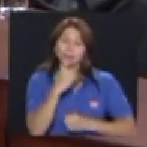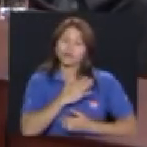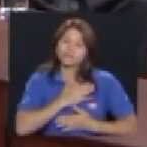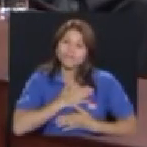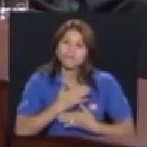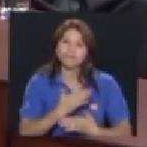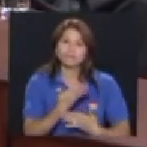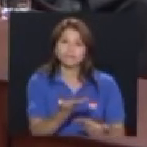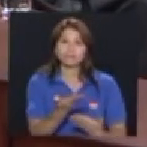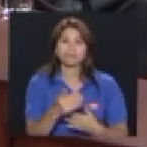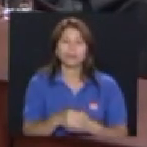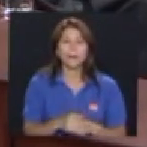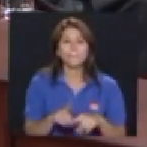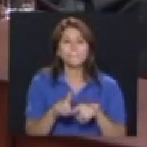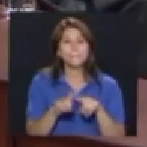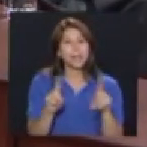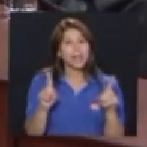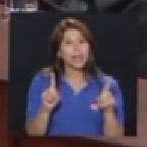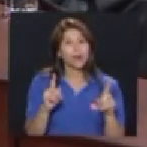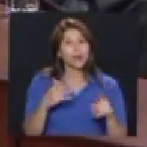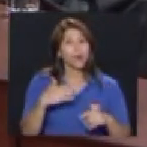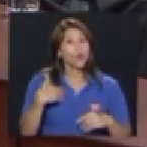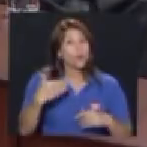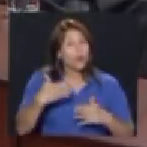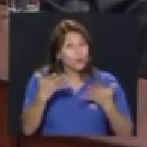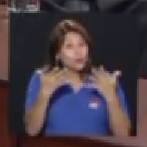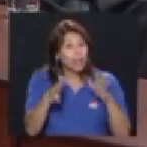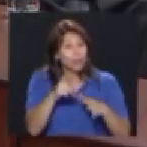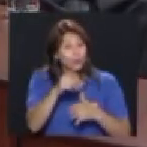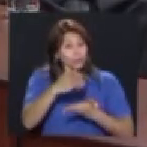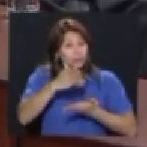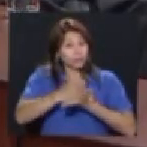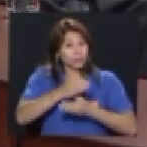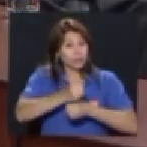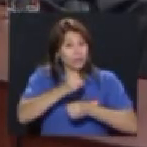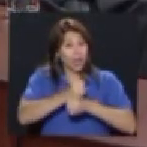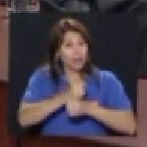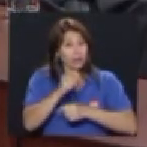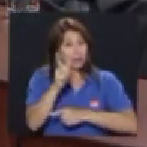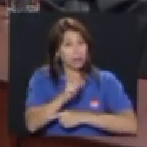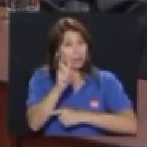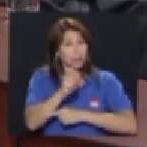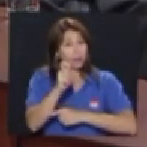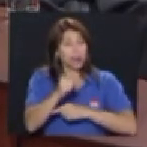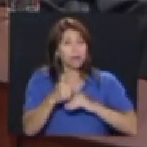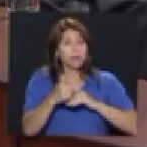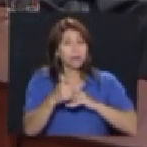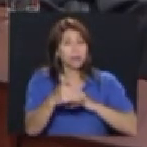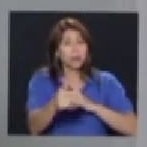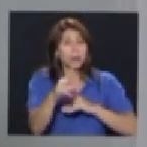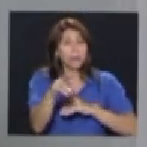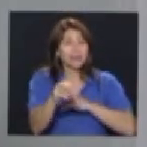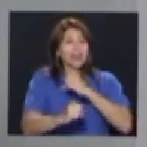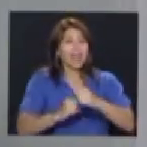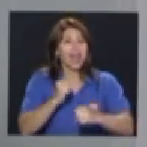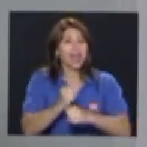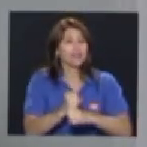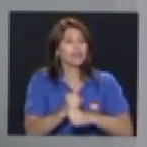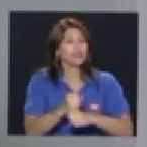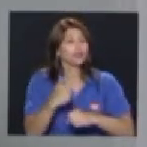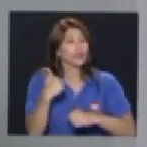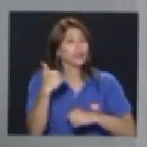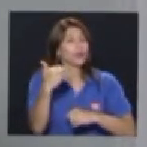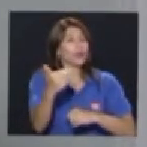pero cuando cumplas 20 años de jubilado, ¿qué te gustaría ver del Estado de la Nación?